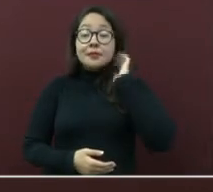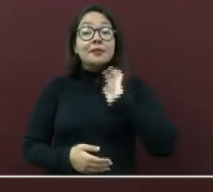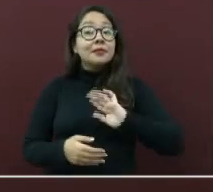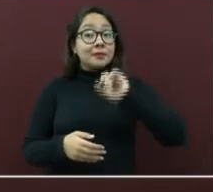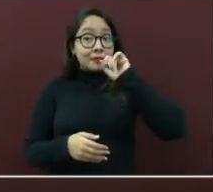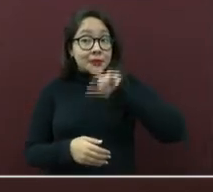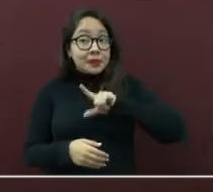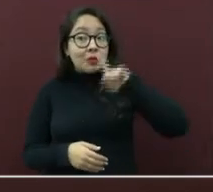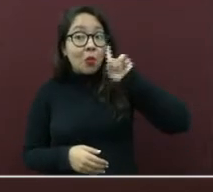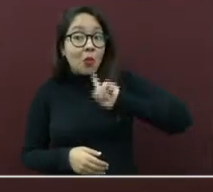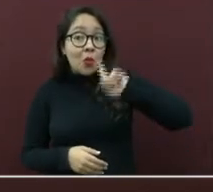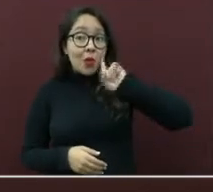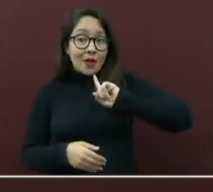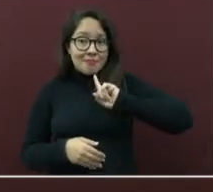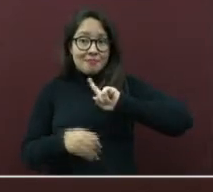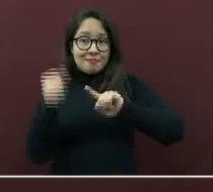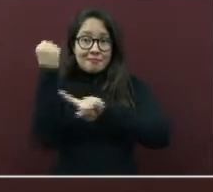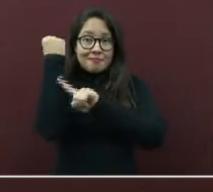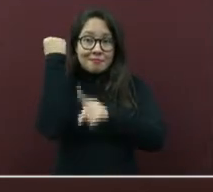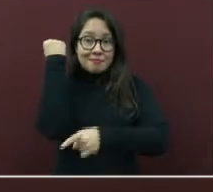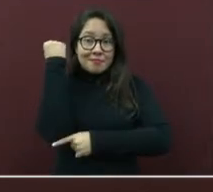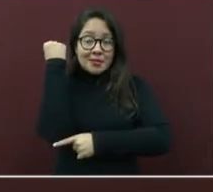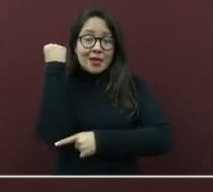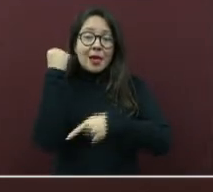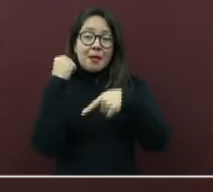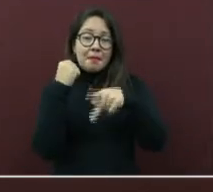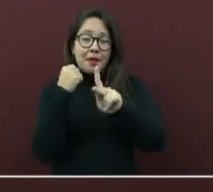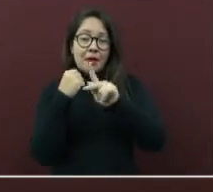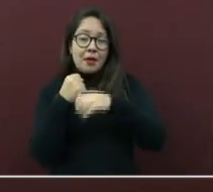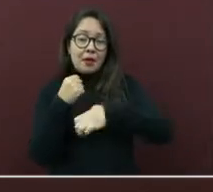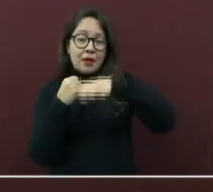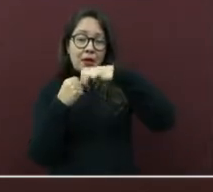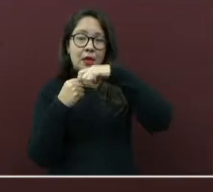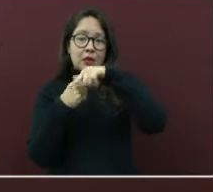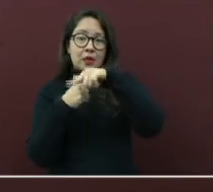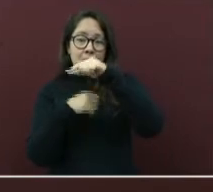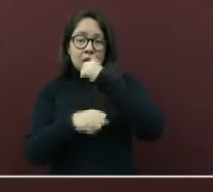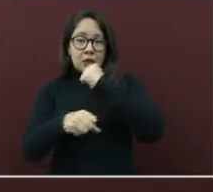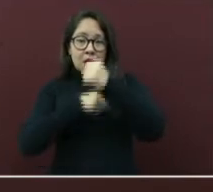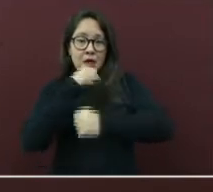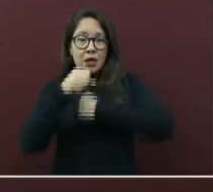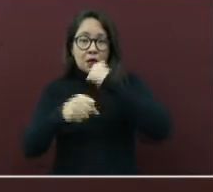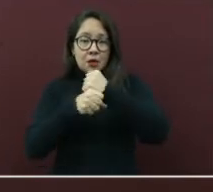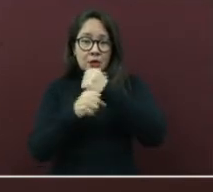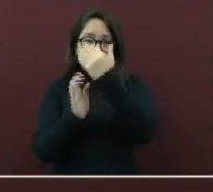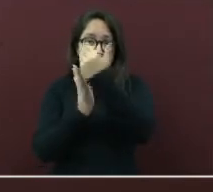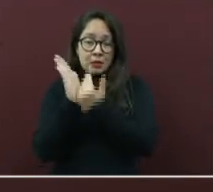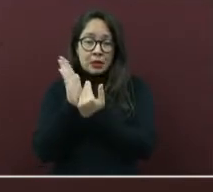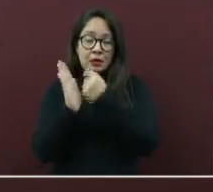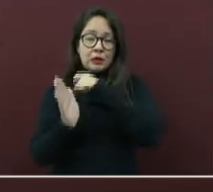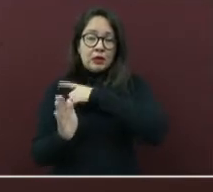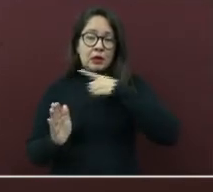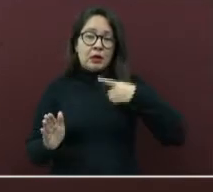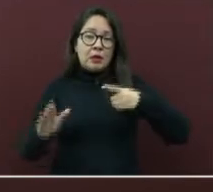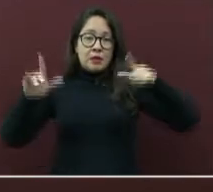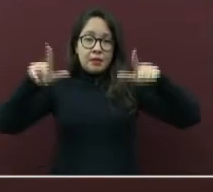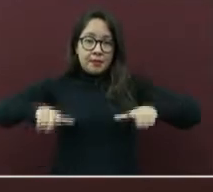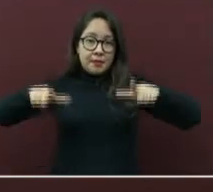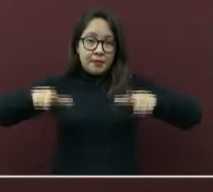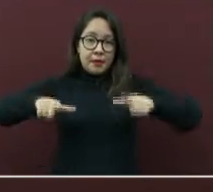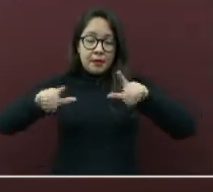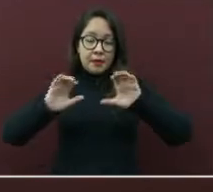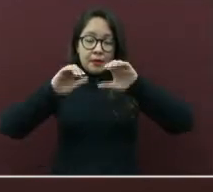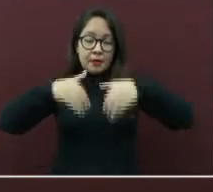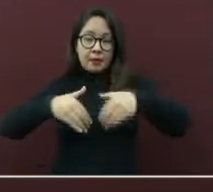insistimos embarazadas pero menores de 17 años por favor deben darse de alta en la plataforma